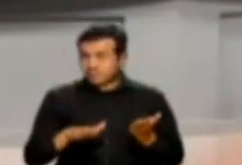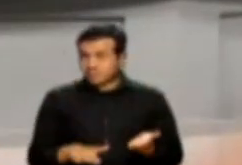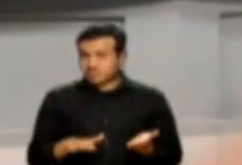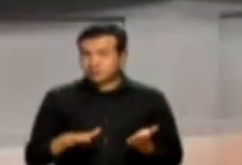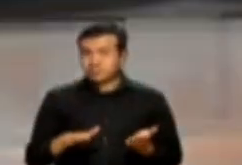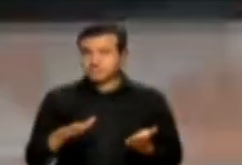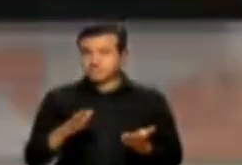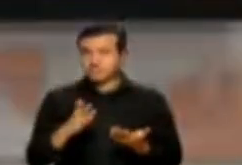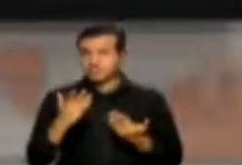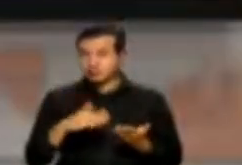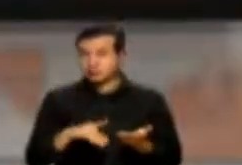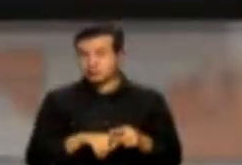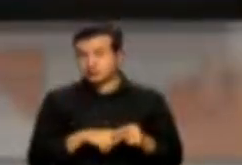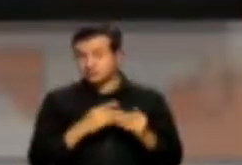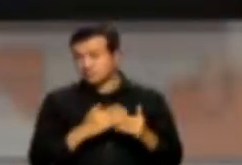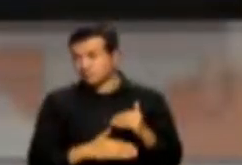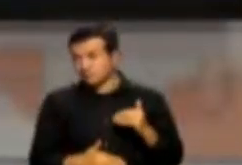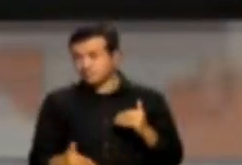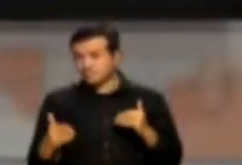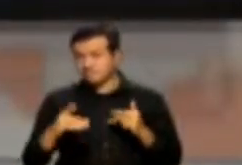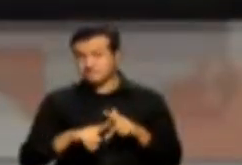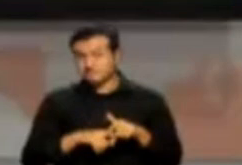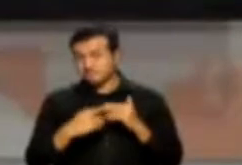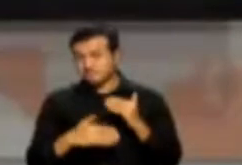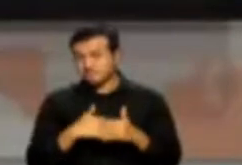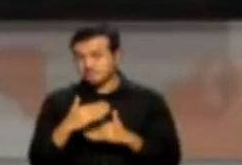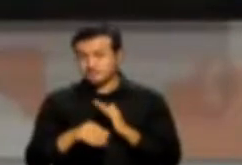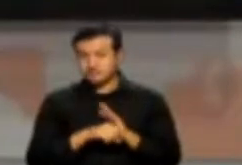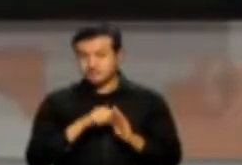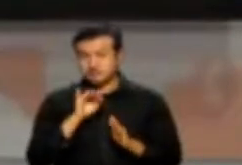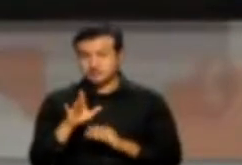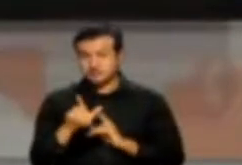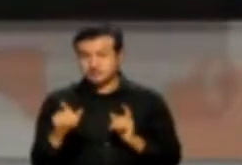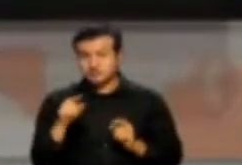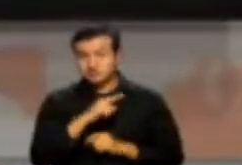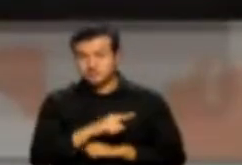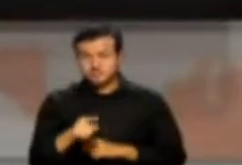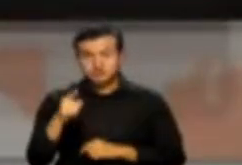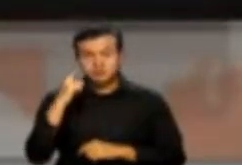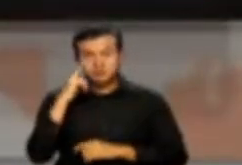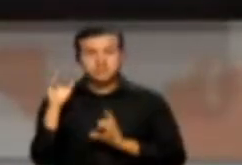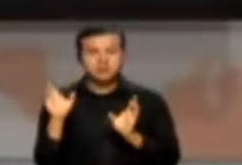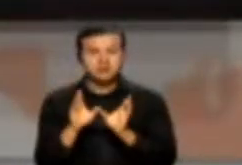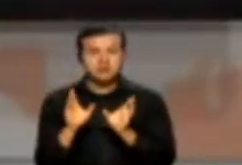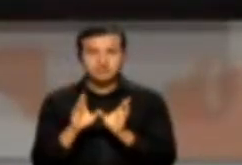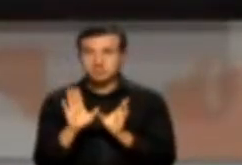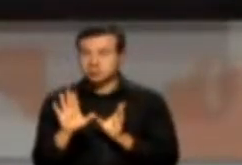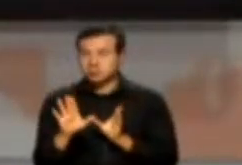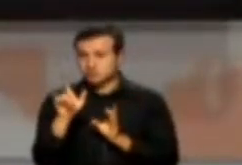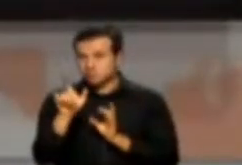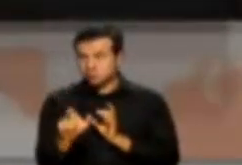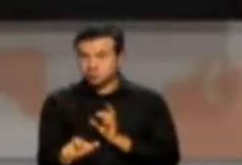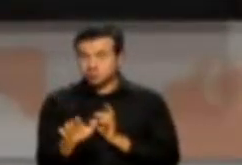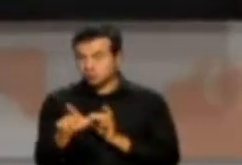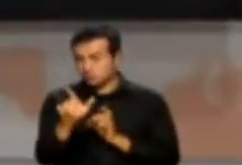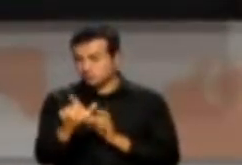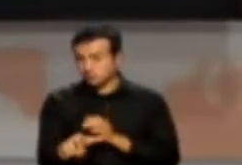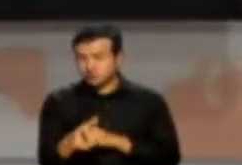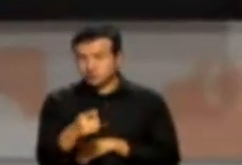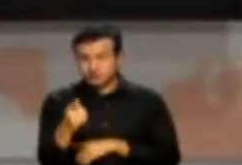que es el inicio de este proceso de donación certificar de que realmente una persona